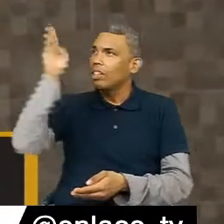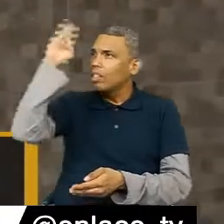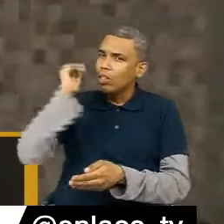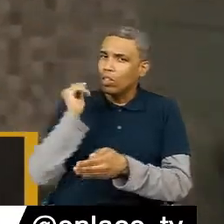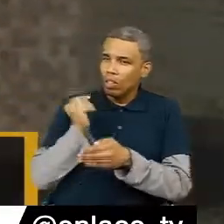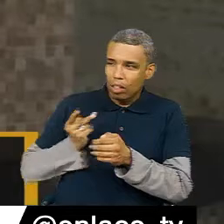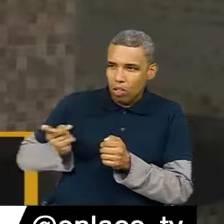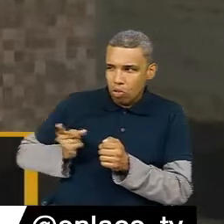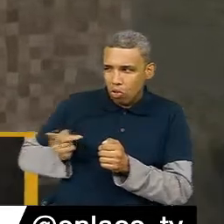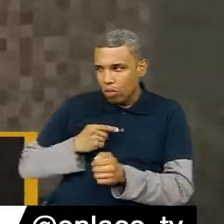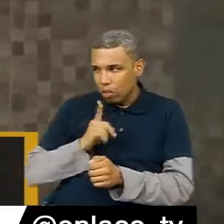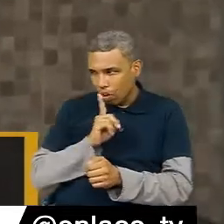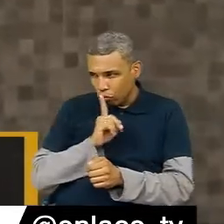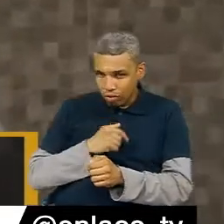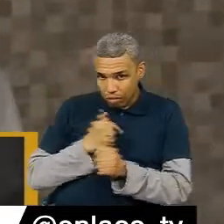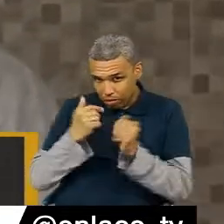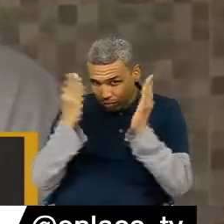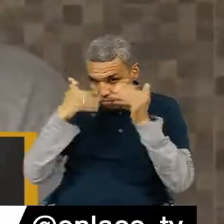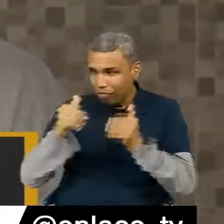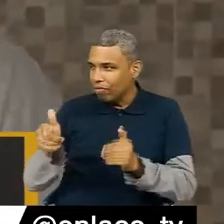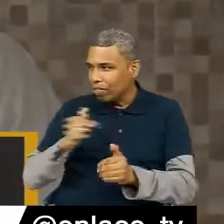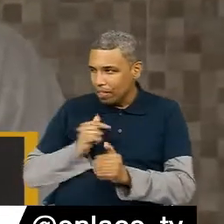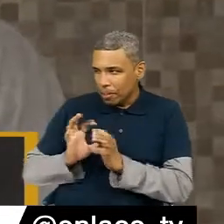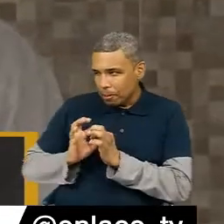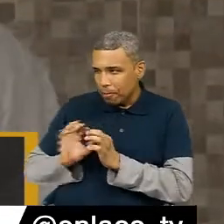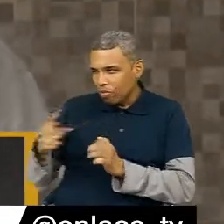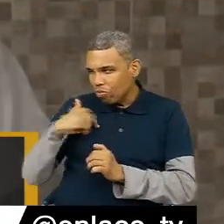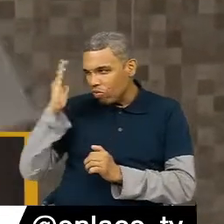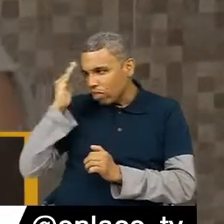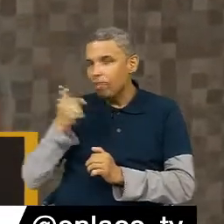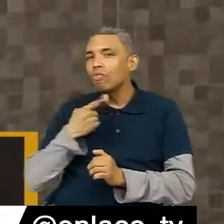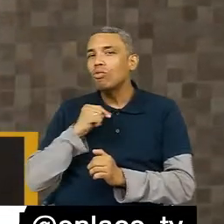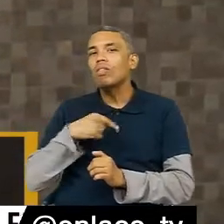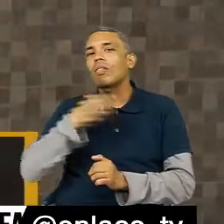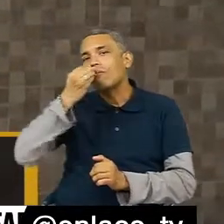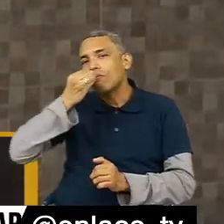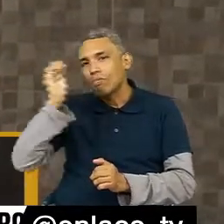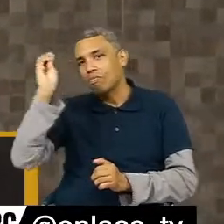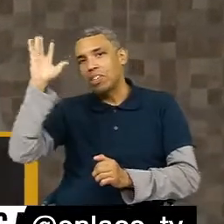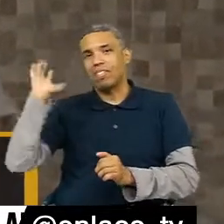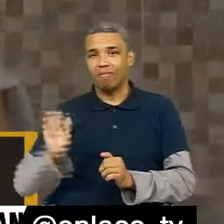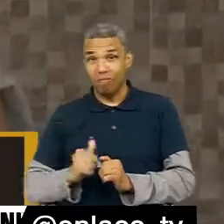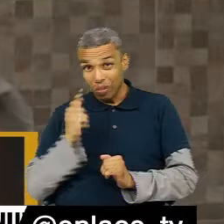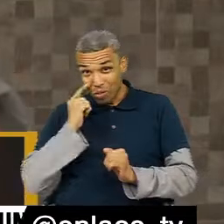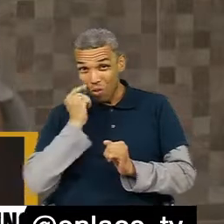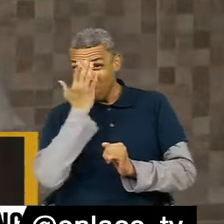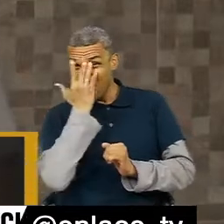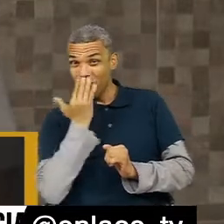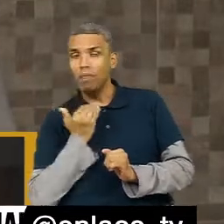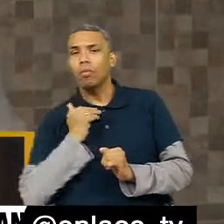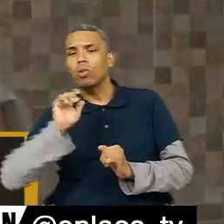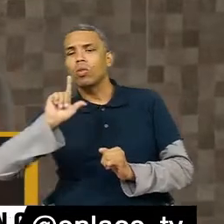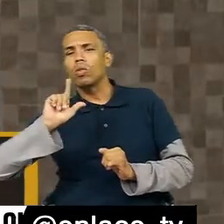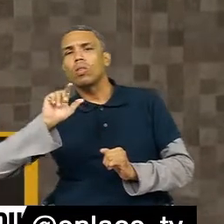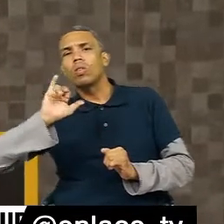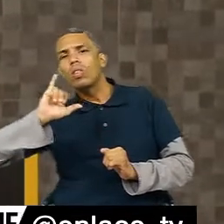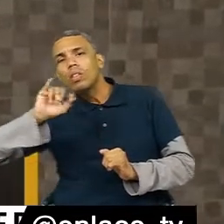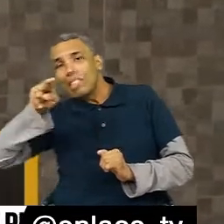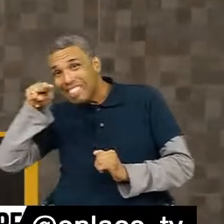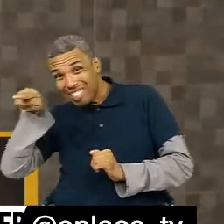tú conoces todos mis deseos. ¡Mua! Y le regalo mis redes sociales en Facebook, yo soy Liz con doble Z,